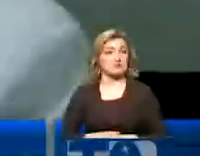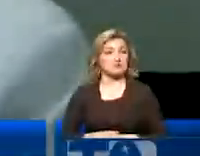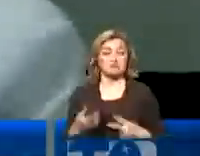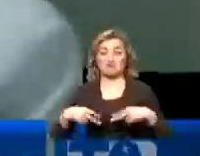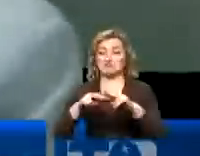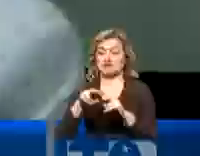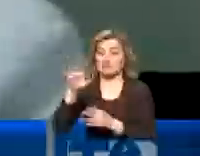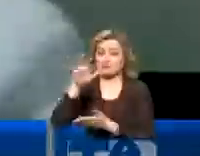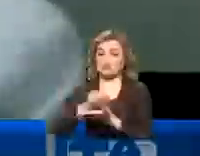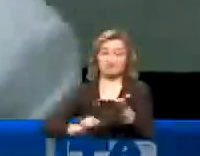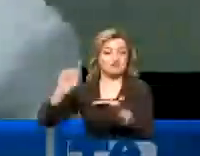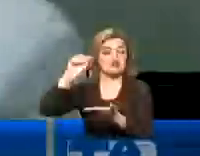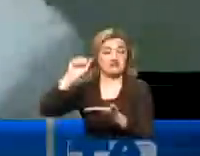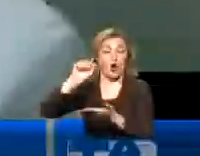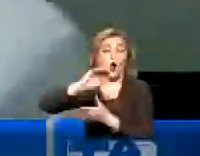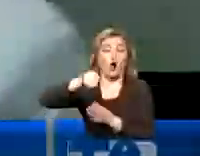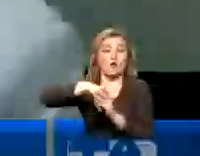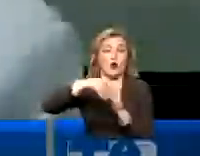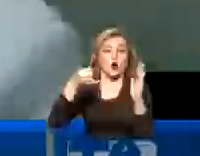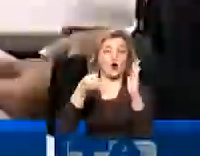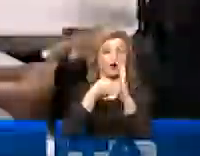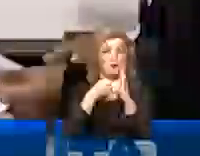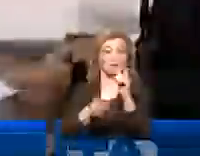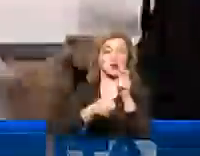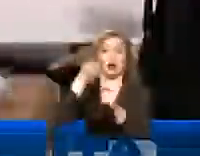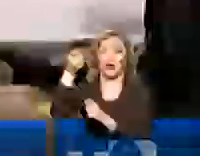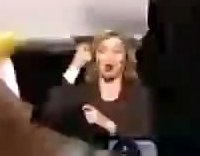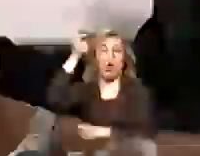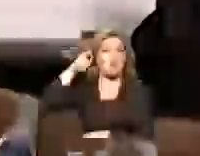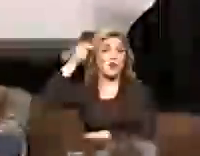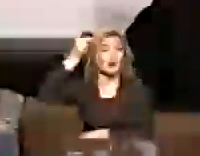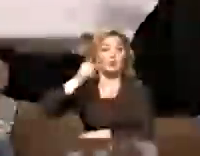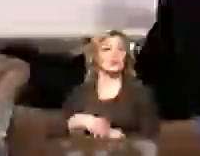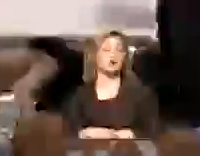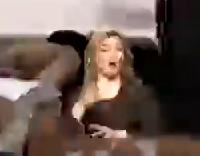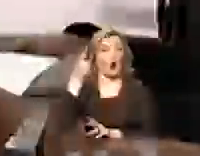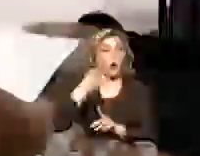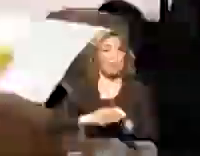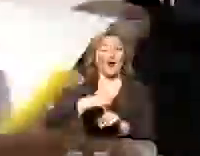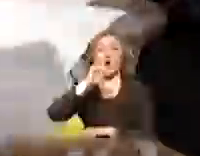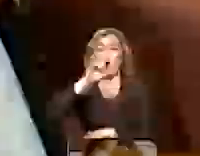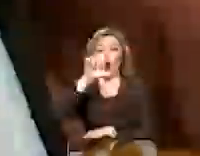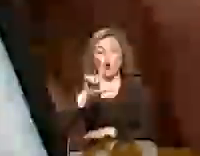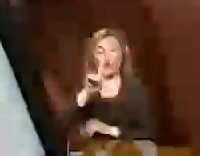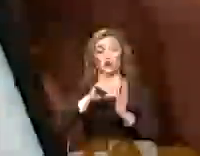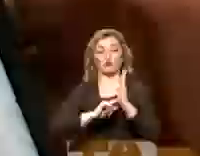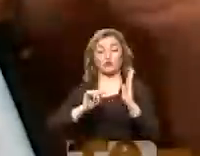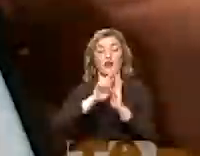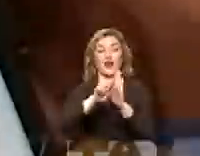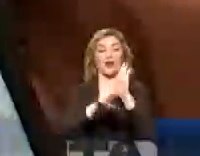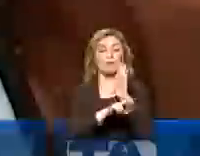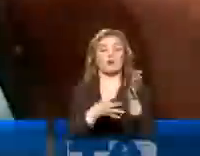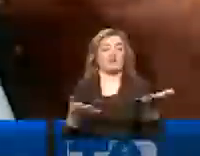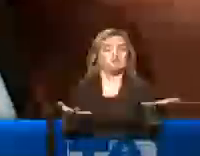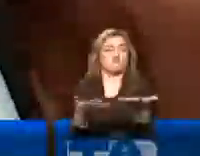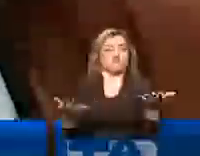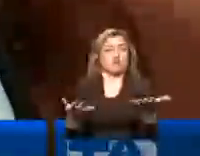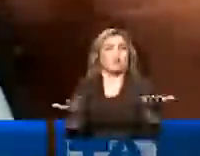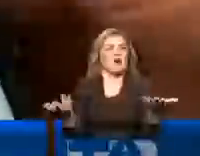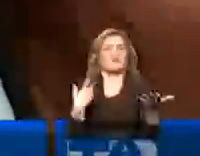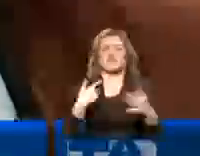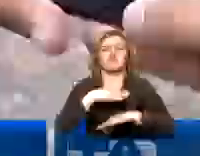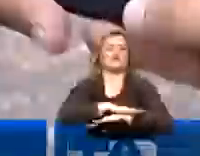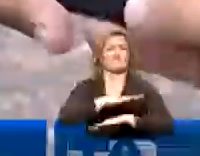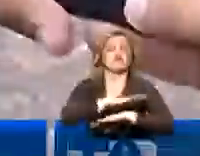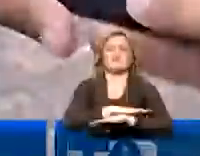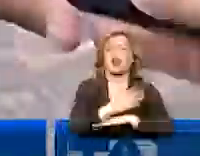valor o le va a incluir ahí ese IVA y entregarlo al Estado. Es por ello que hasta julio el Servicio de Rentas Internas deberá reglamentar qué se consideran plataformas